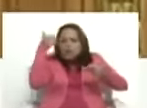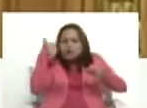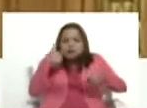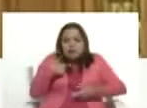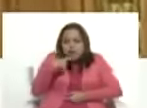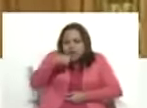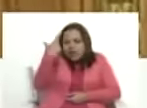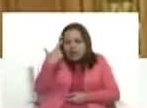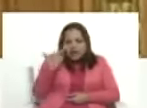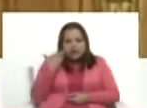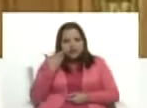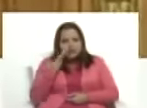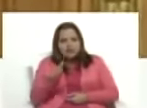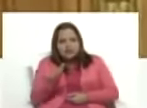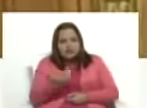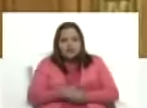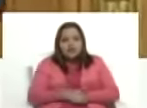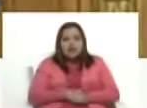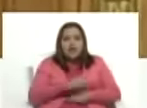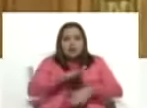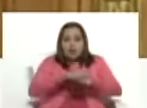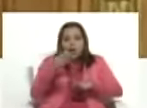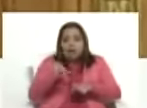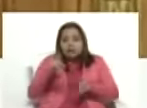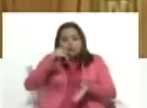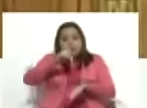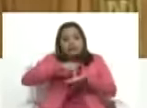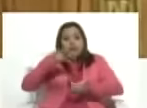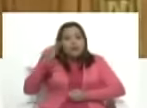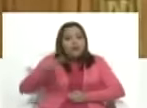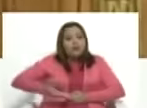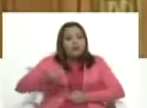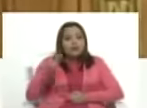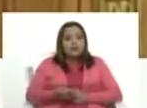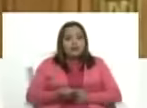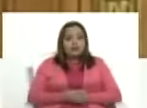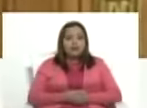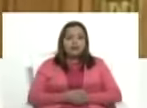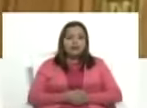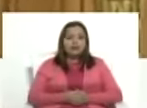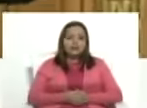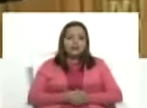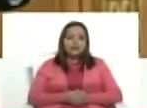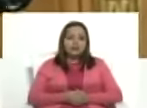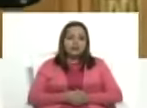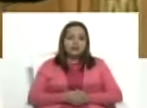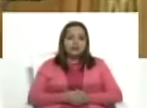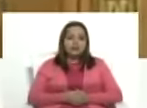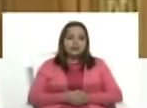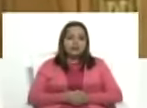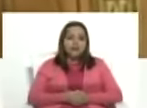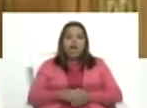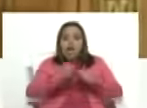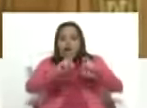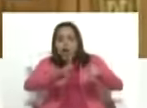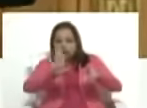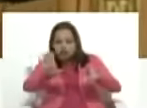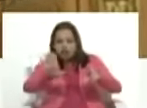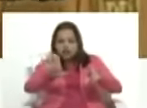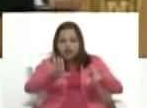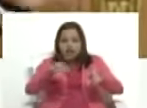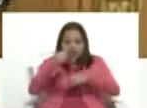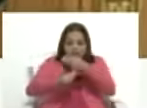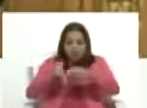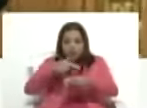pena que fueron, tuvieron un rol tan importante. Ah, bueno, mientras eso